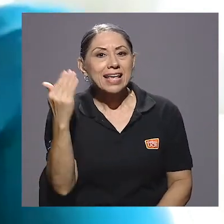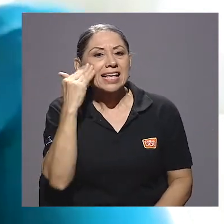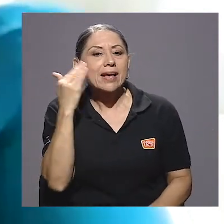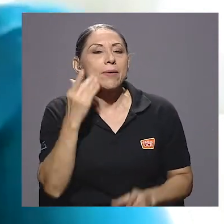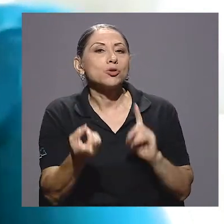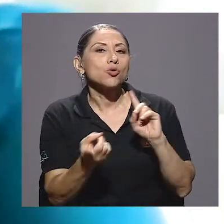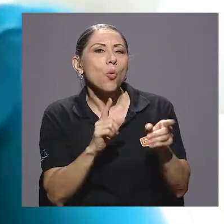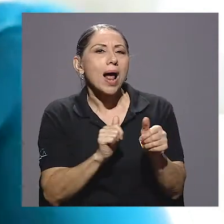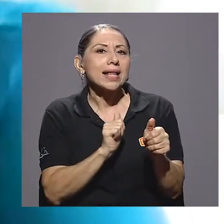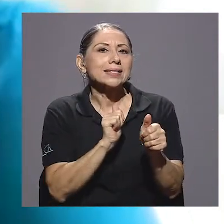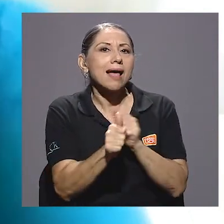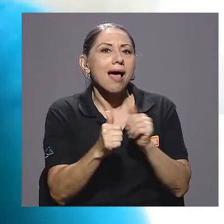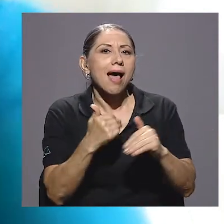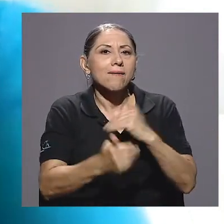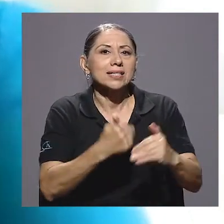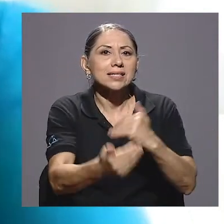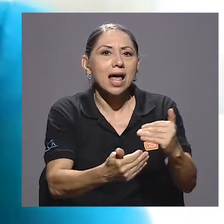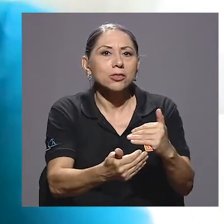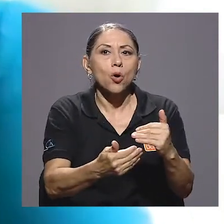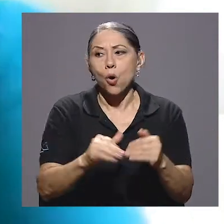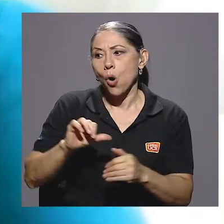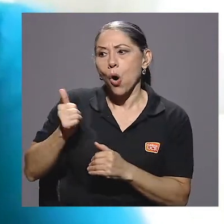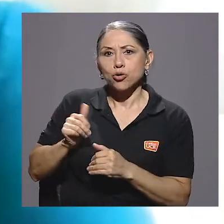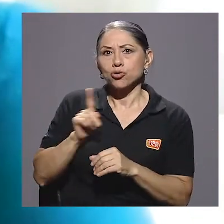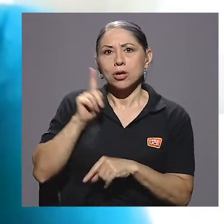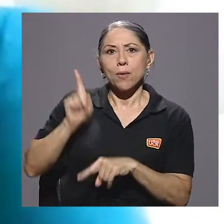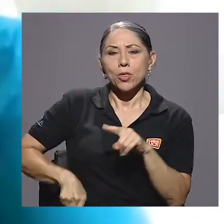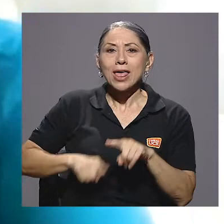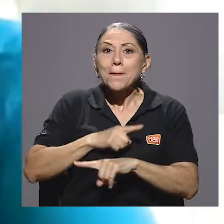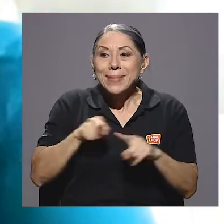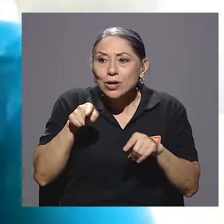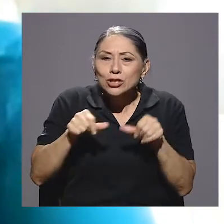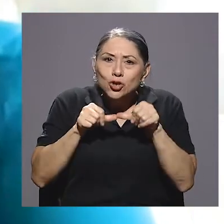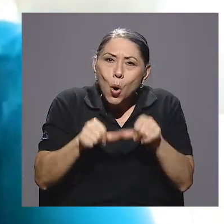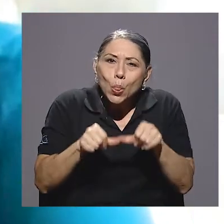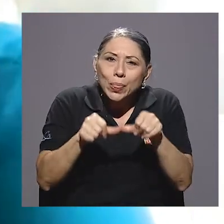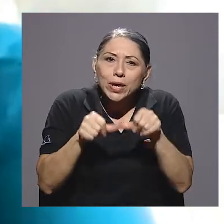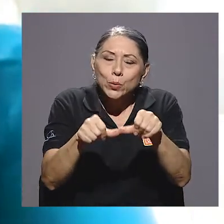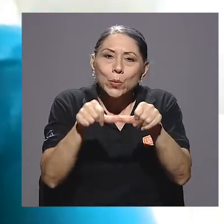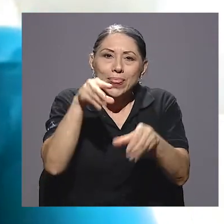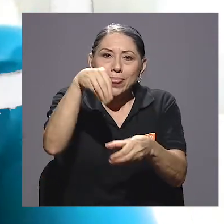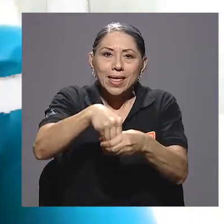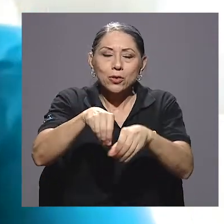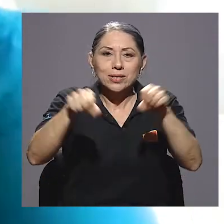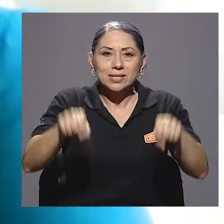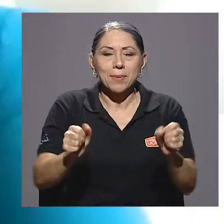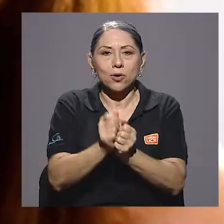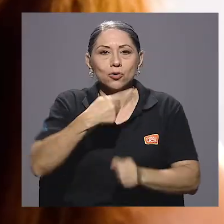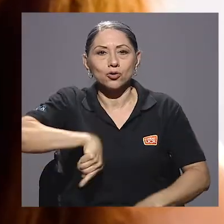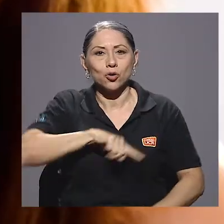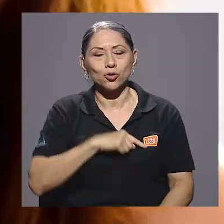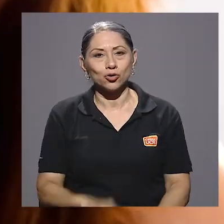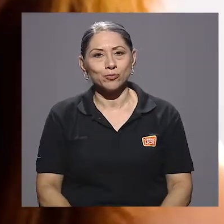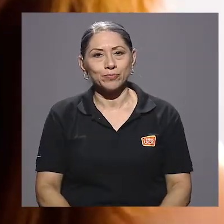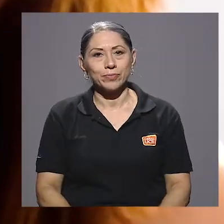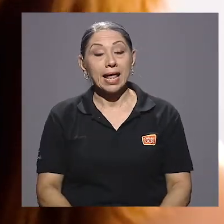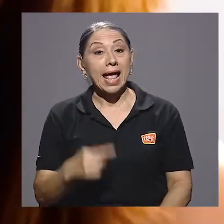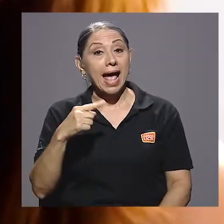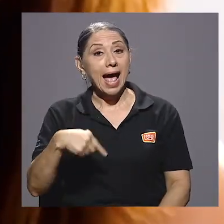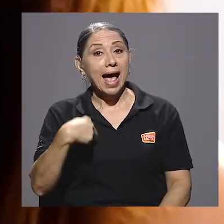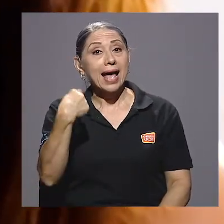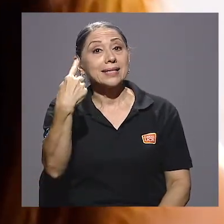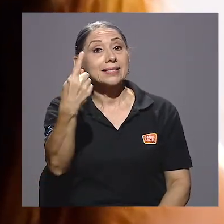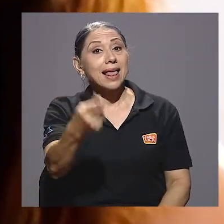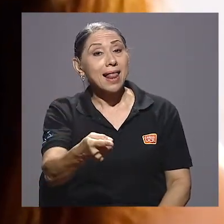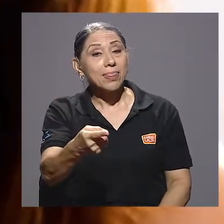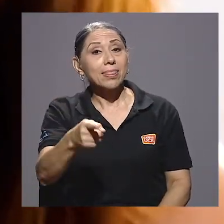cuáles estarían avanzando, cuáles, digamos, no han podido avanzar, pero que los tengamos enganchados en el sistema con nosotros. Hacia adelante vamos a